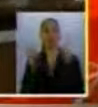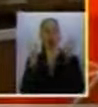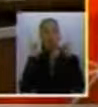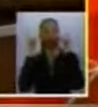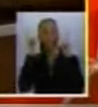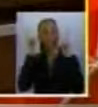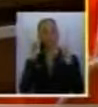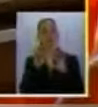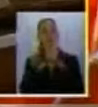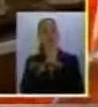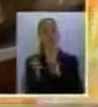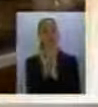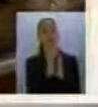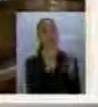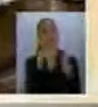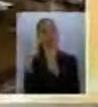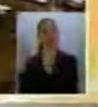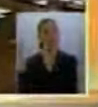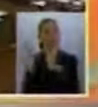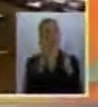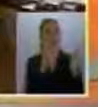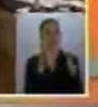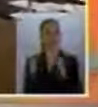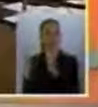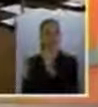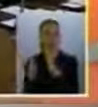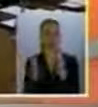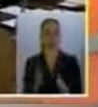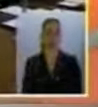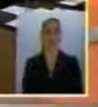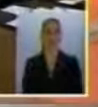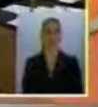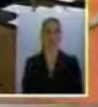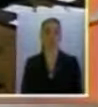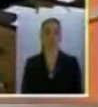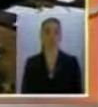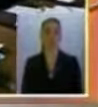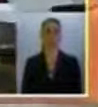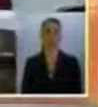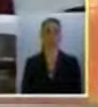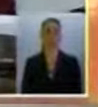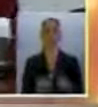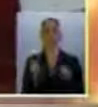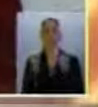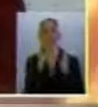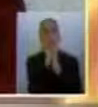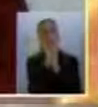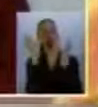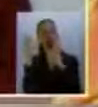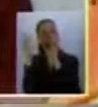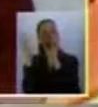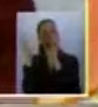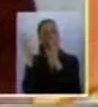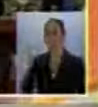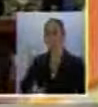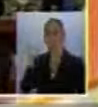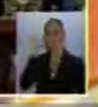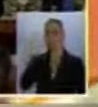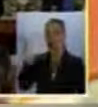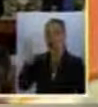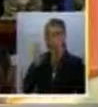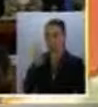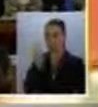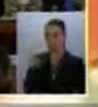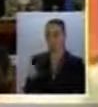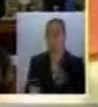gente que opina aquí y allá en el sector político, pero habría que ver los empresarios qué opinan, pero no solo ellos, yo creo que hay que ver qué piensan las organizaciones de la